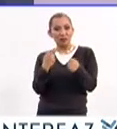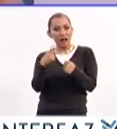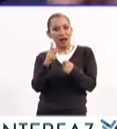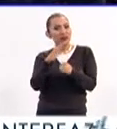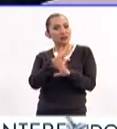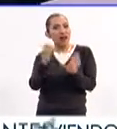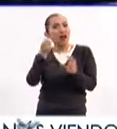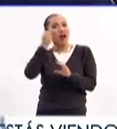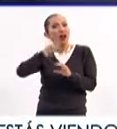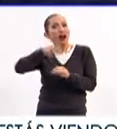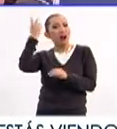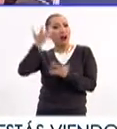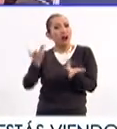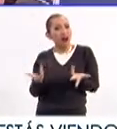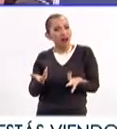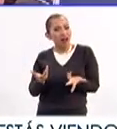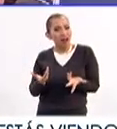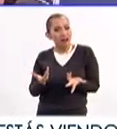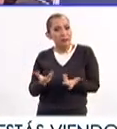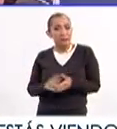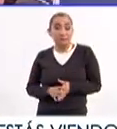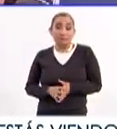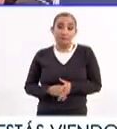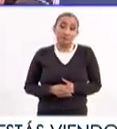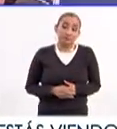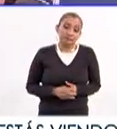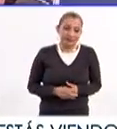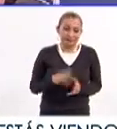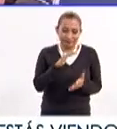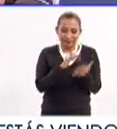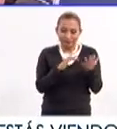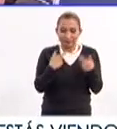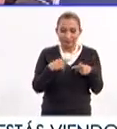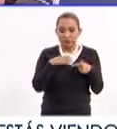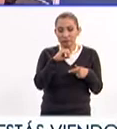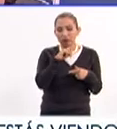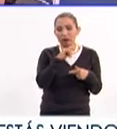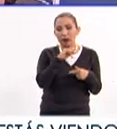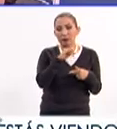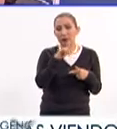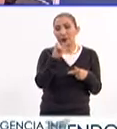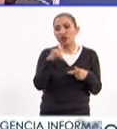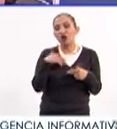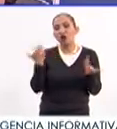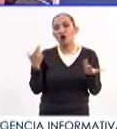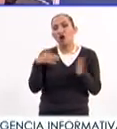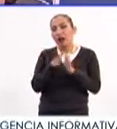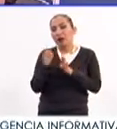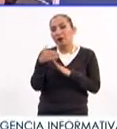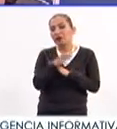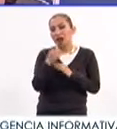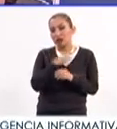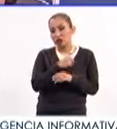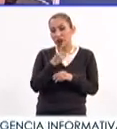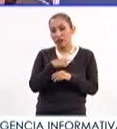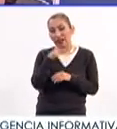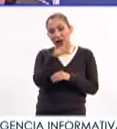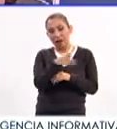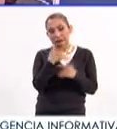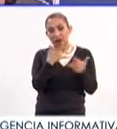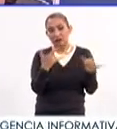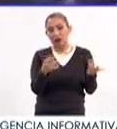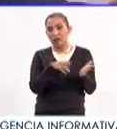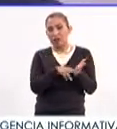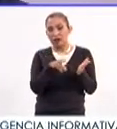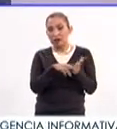ya había quedado un poco atrás, ¿no? Leyendo a autores como Octavio Paso, como El laberinto de la soledad, bueno, dices, bueno, pues sí es una historia negra,